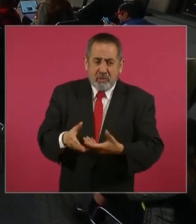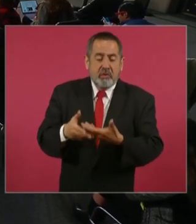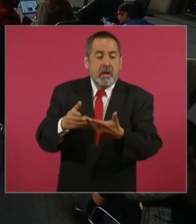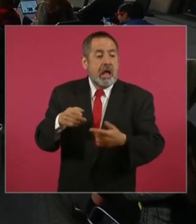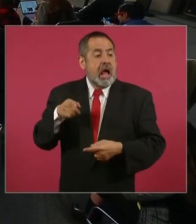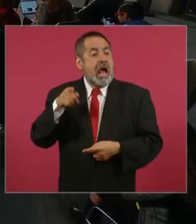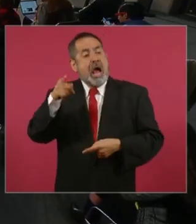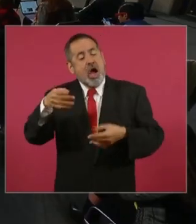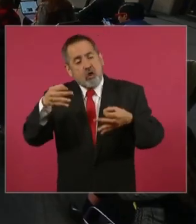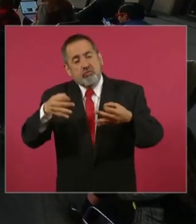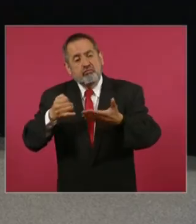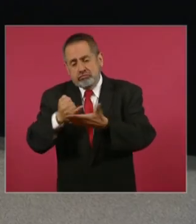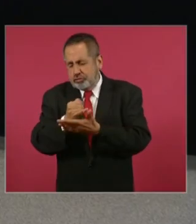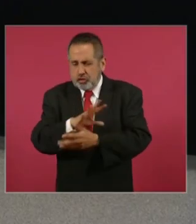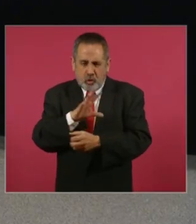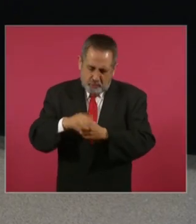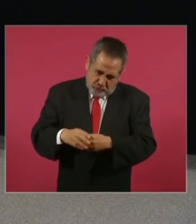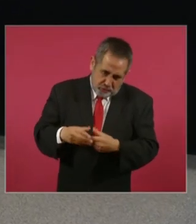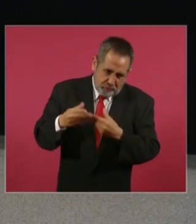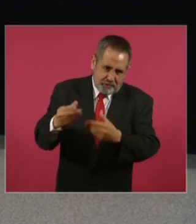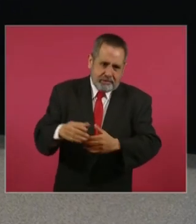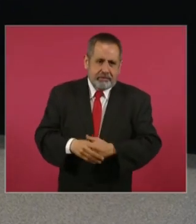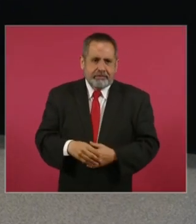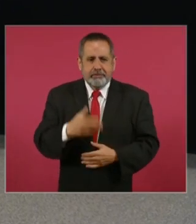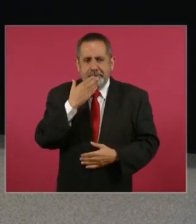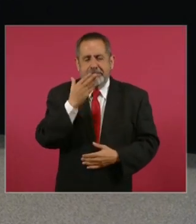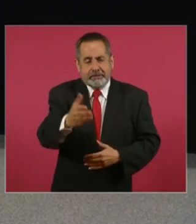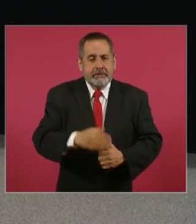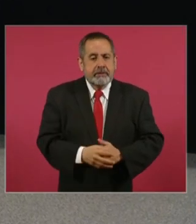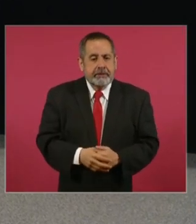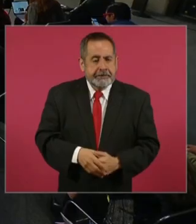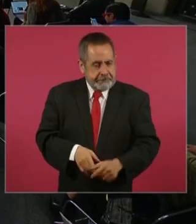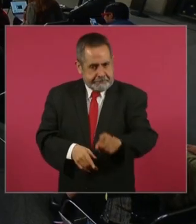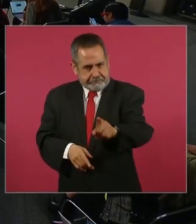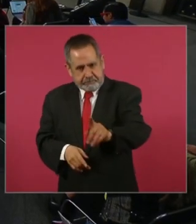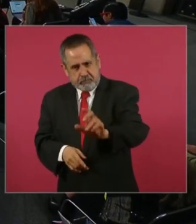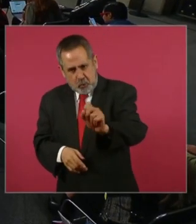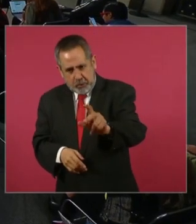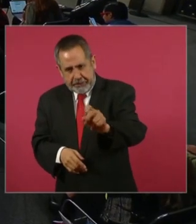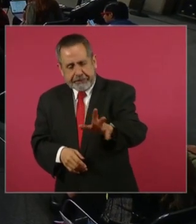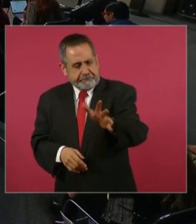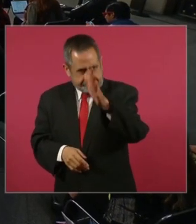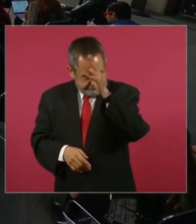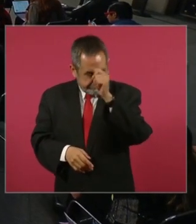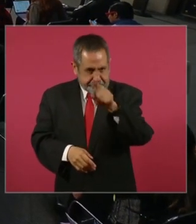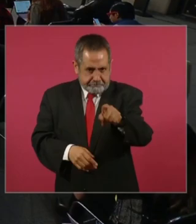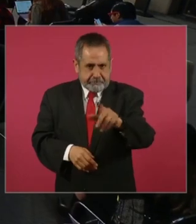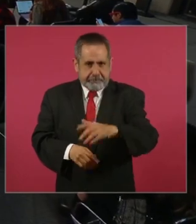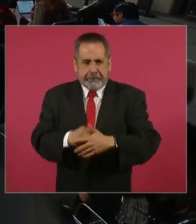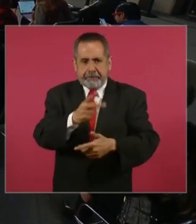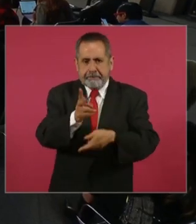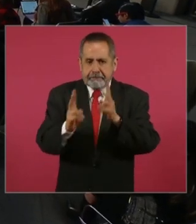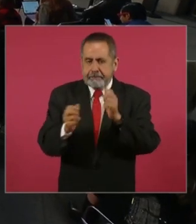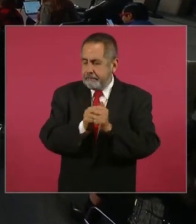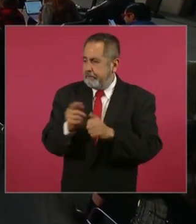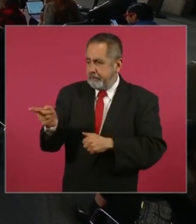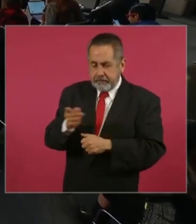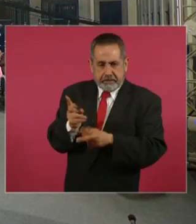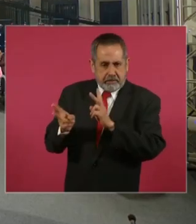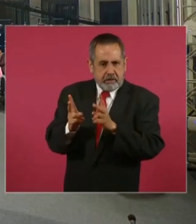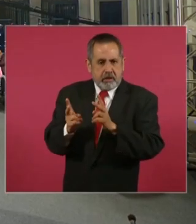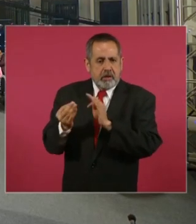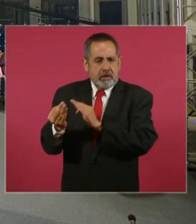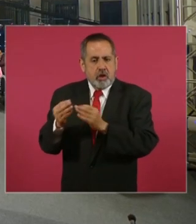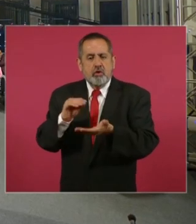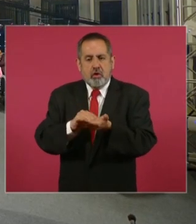los dictámenes, todo traigo, presidente. Muy bien, quedamos en eso. Muy bien. Que platique,